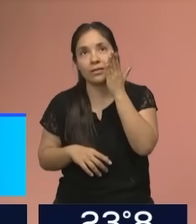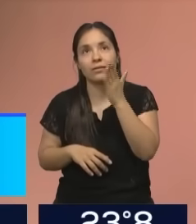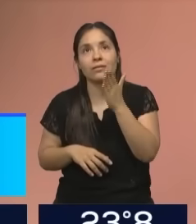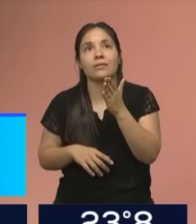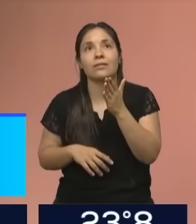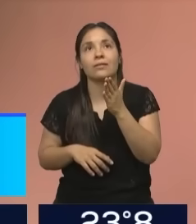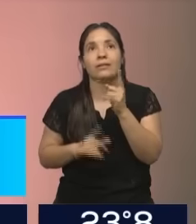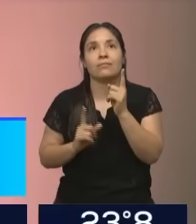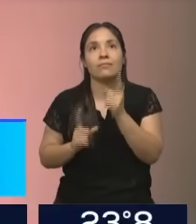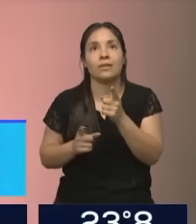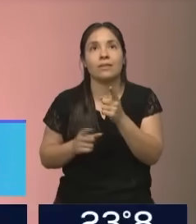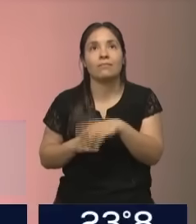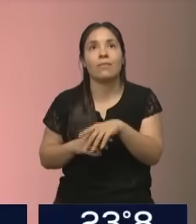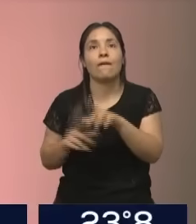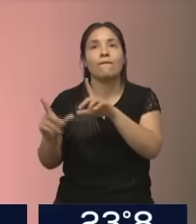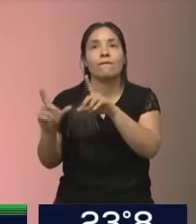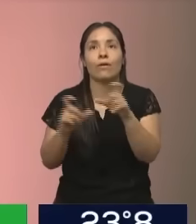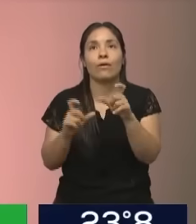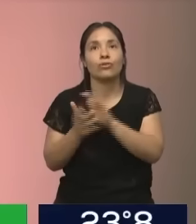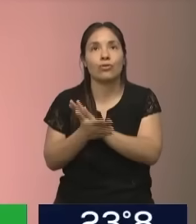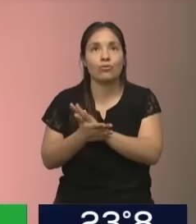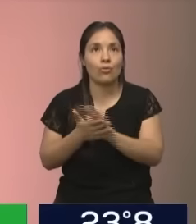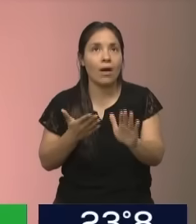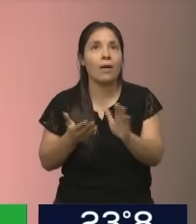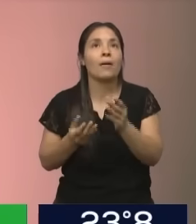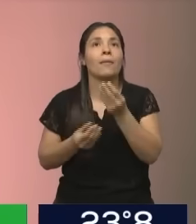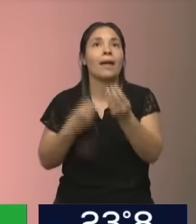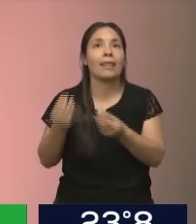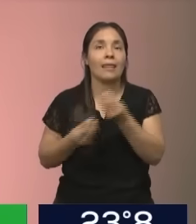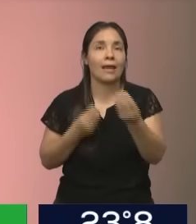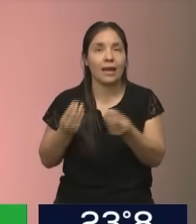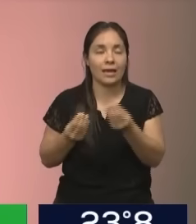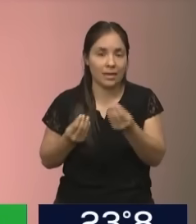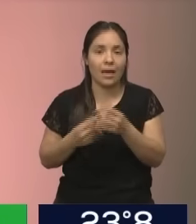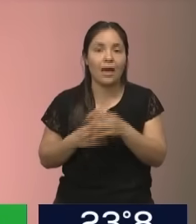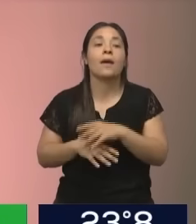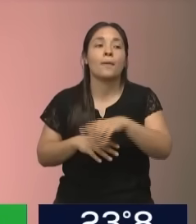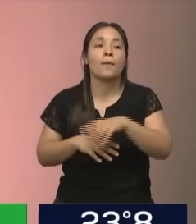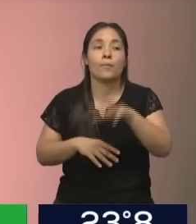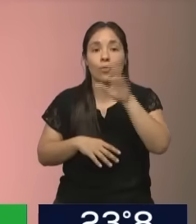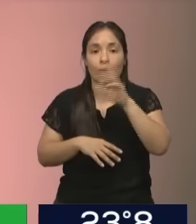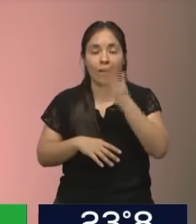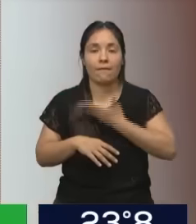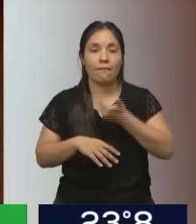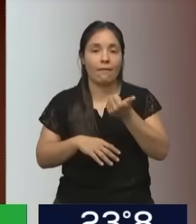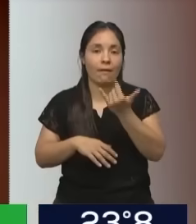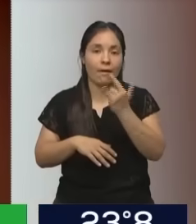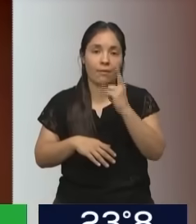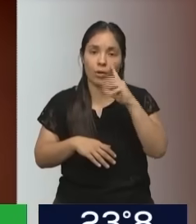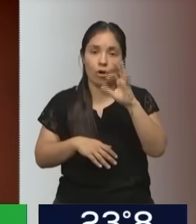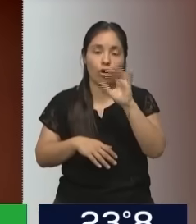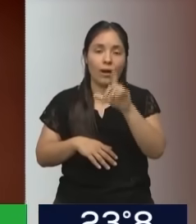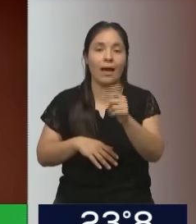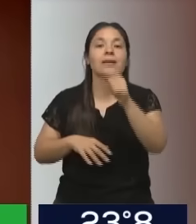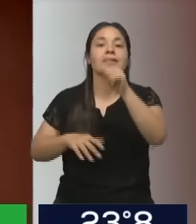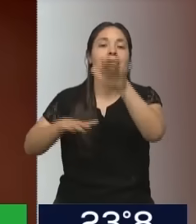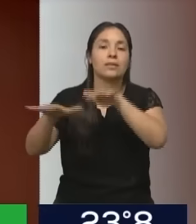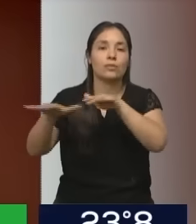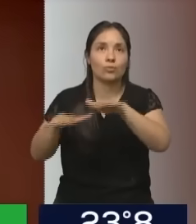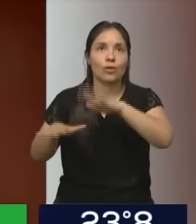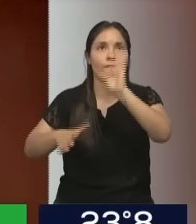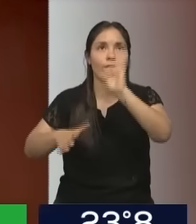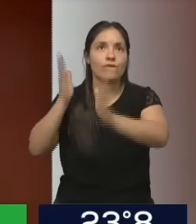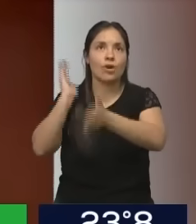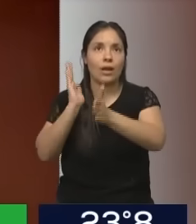nuevas imágenes que se difundieron de los episodios de violencia que sufrió Fabiola Yáñez. Justamente una de las fotos muestra